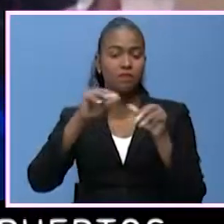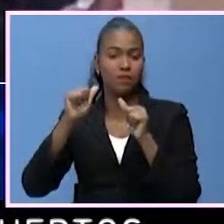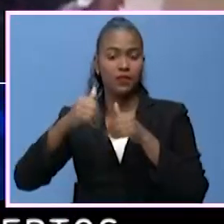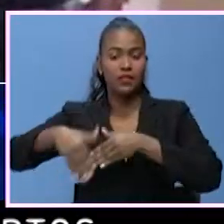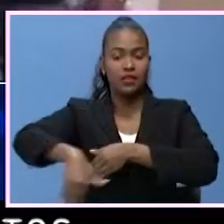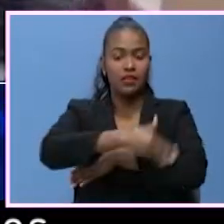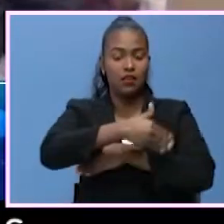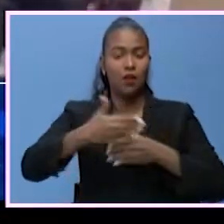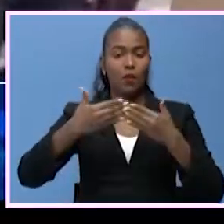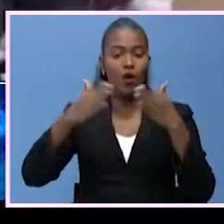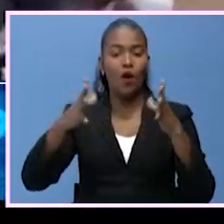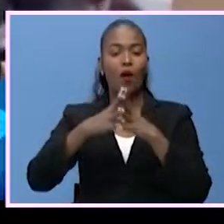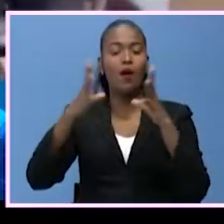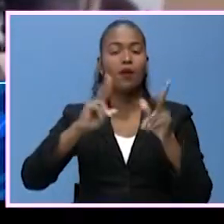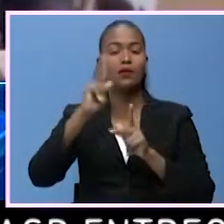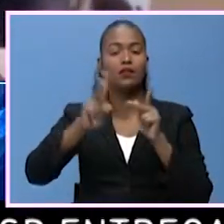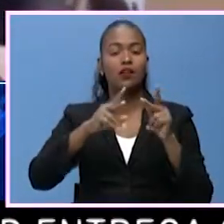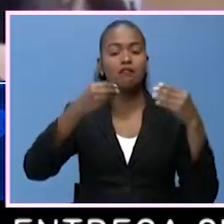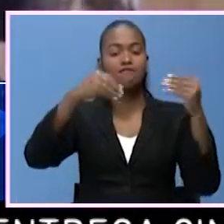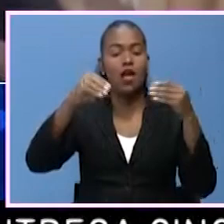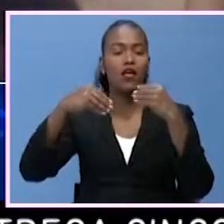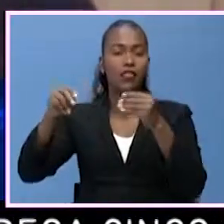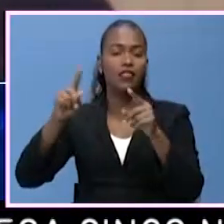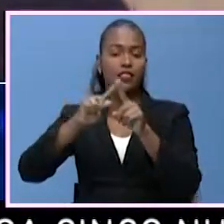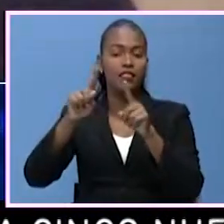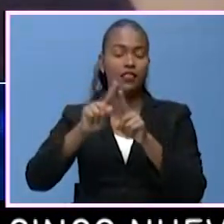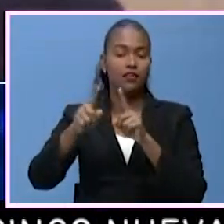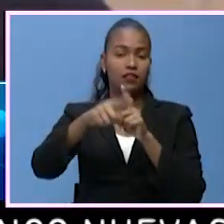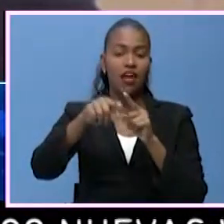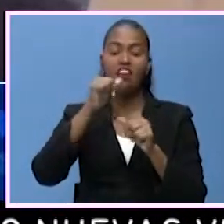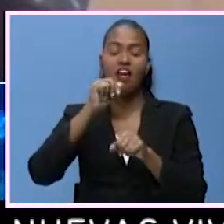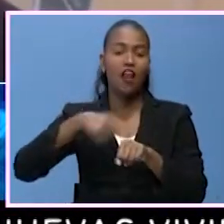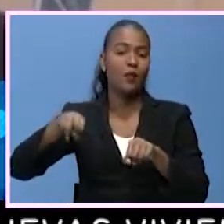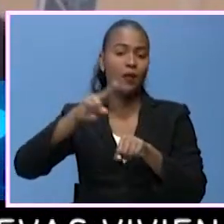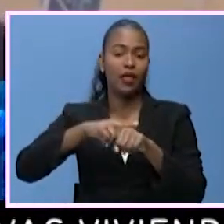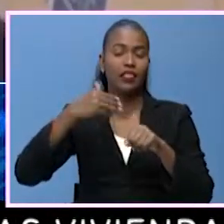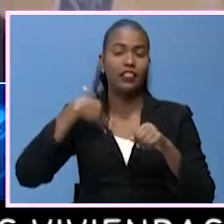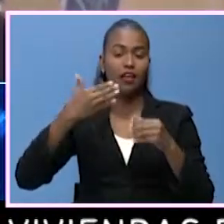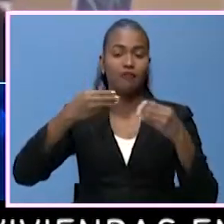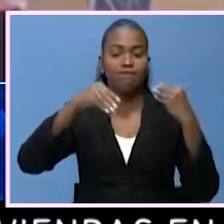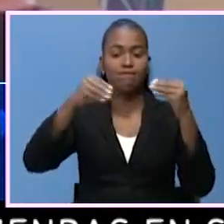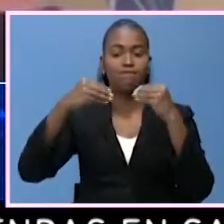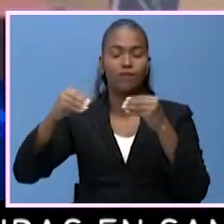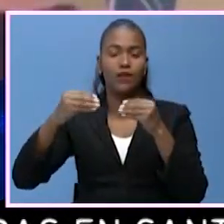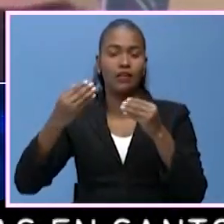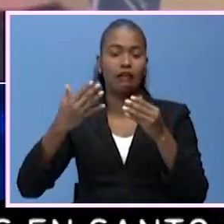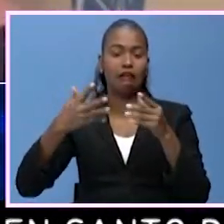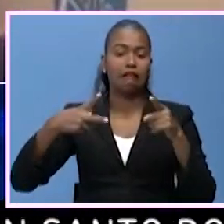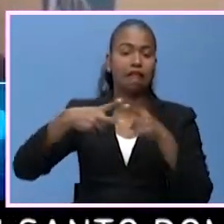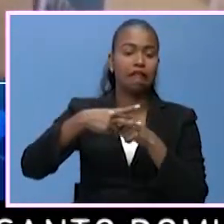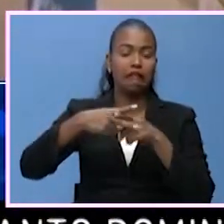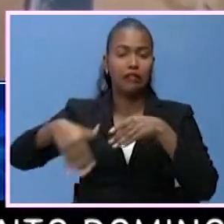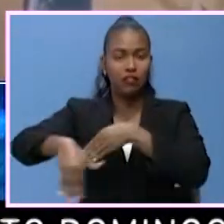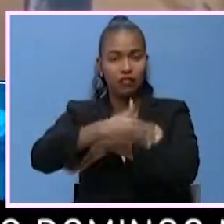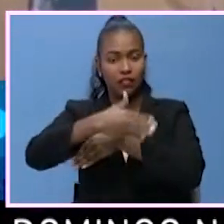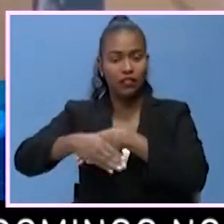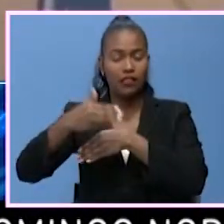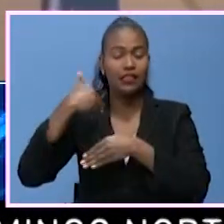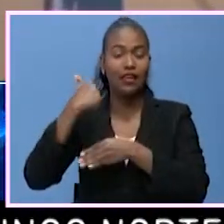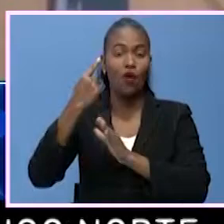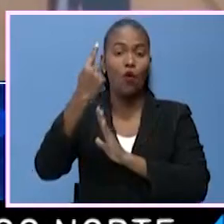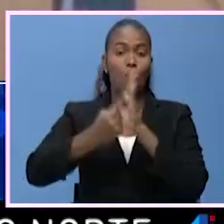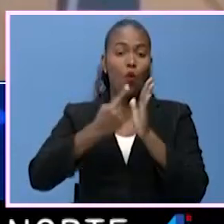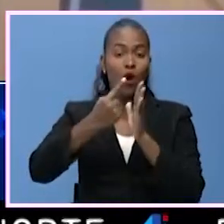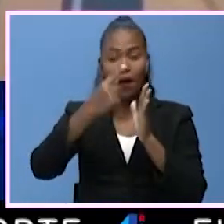vías públicas a decenas de vendedores informales que se encontraban obstruyendo las mismas y otorgó un plazo de una